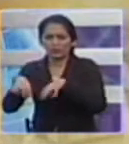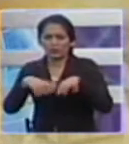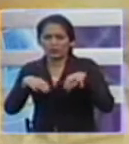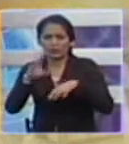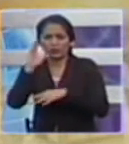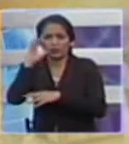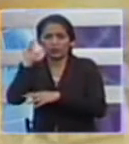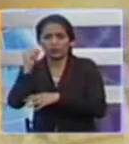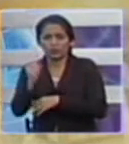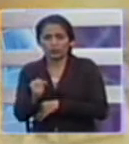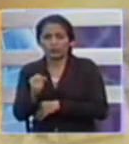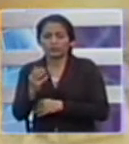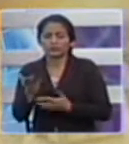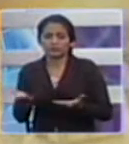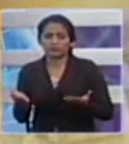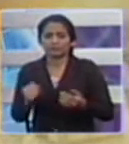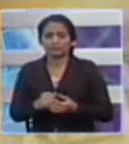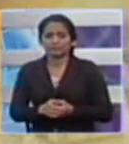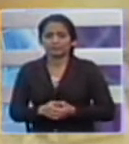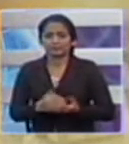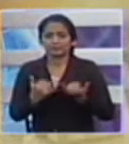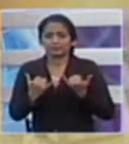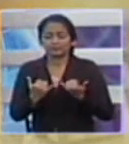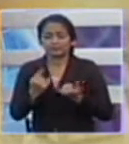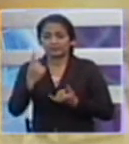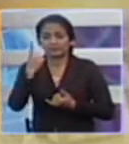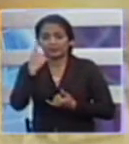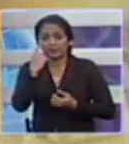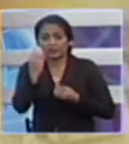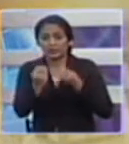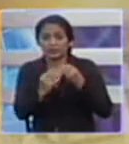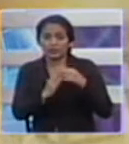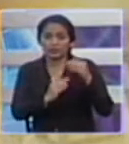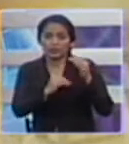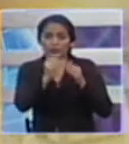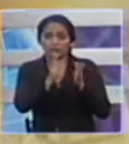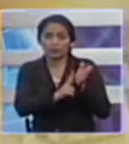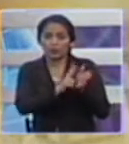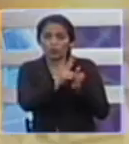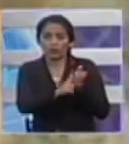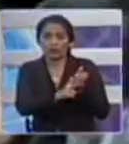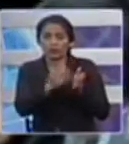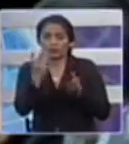de construcción del tranvía, lo que deberán financiarse con gestión propia.